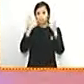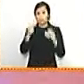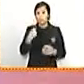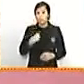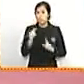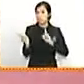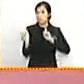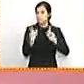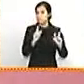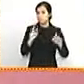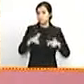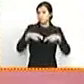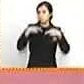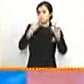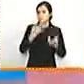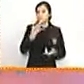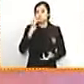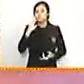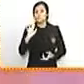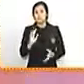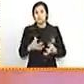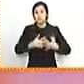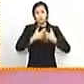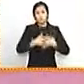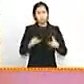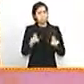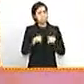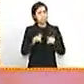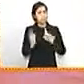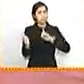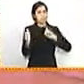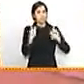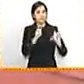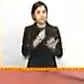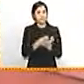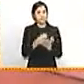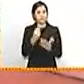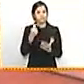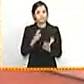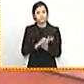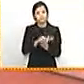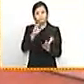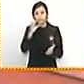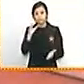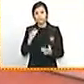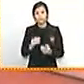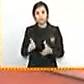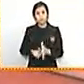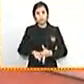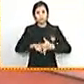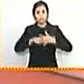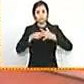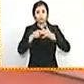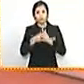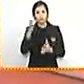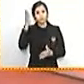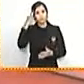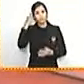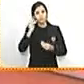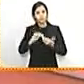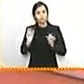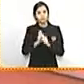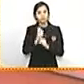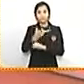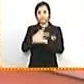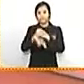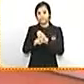estoy lista, sino cada una de nuestras máquinas para comenzar a multiplicar su dinero. ¿Qué dicen si damos inicio conociendo los tres números ganadores de Tega